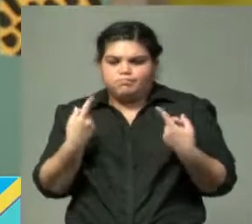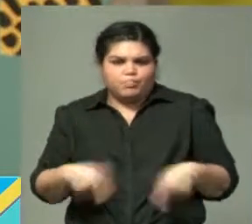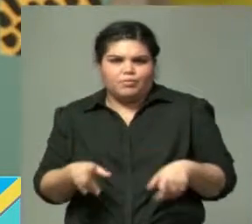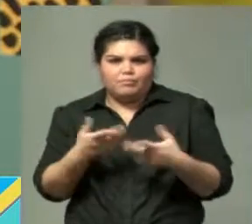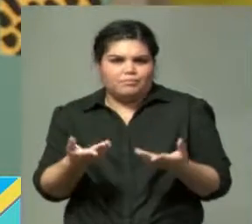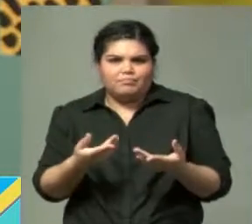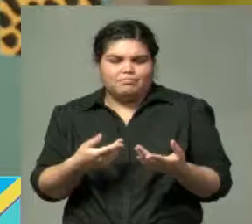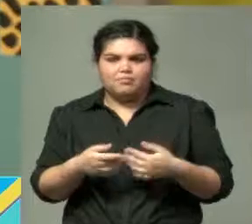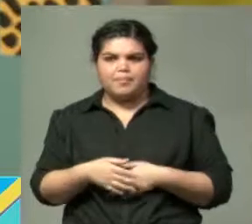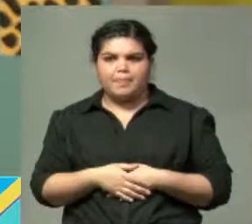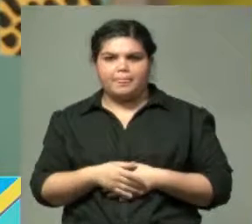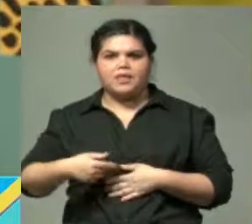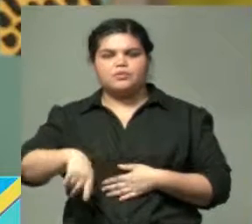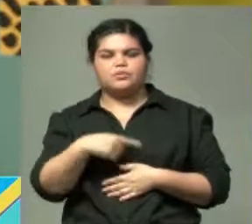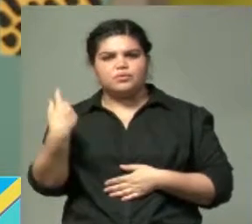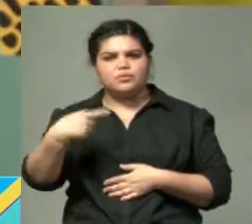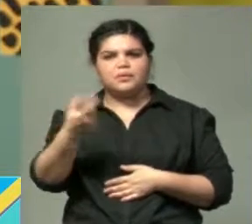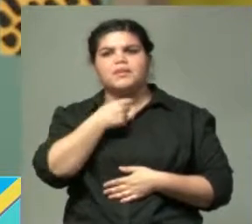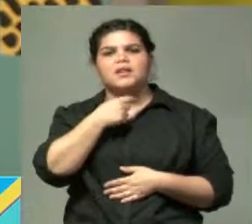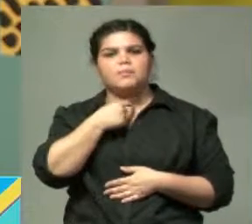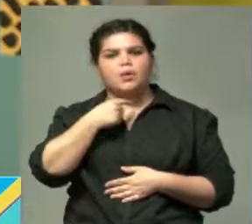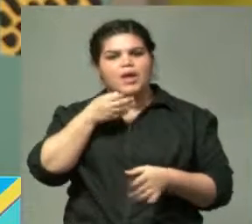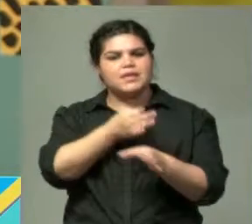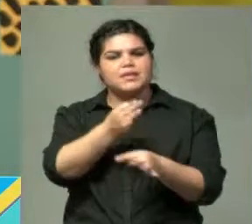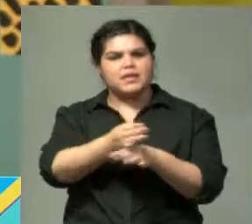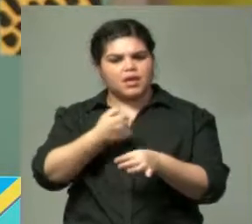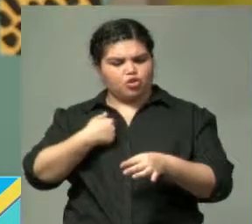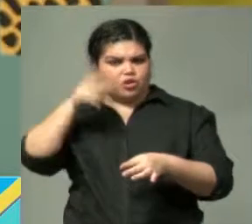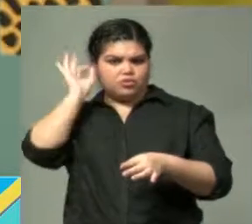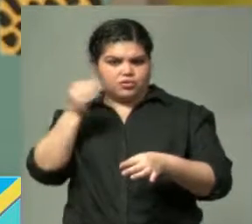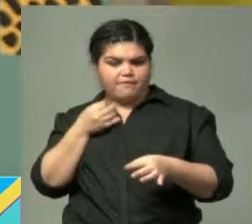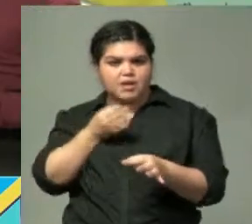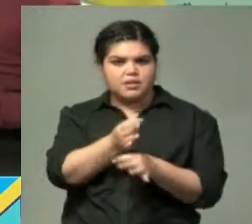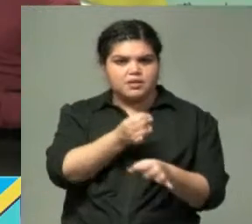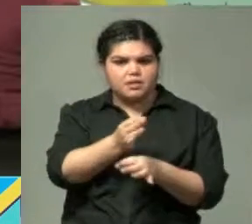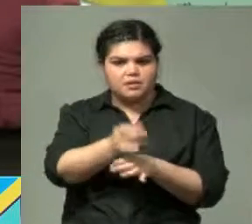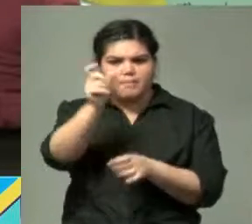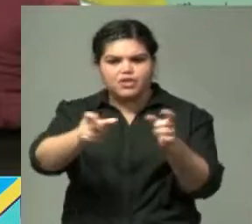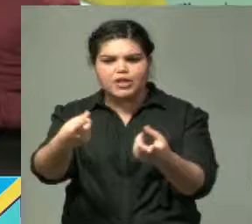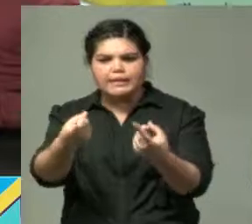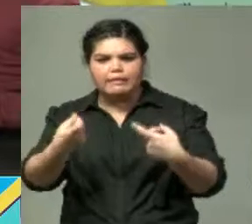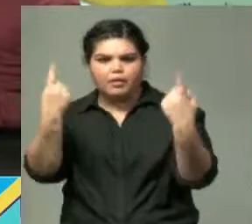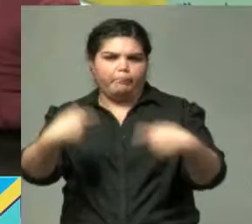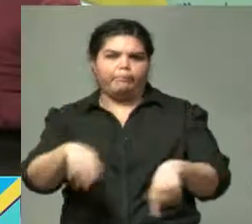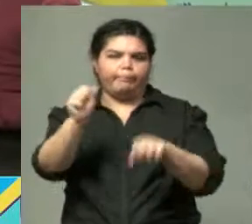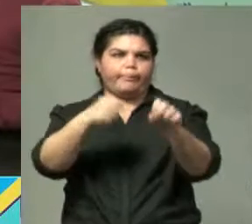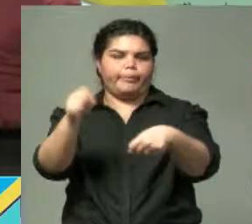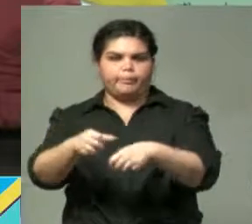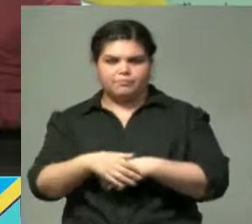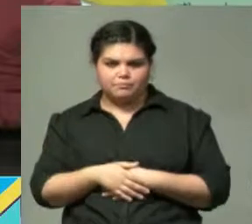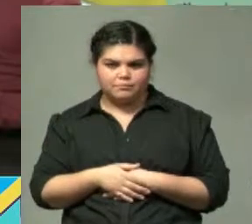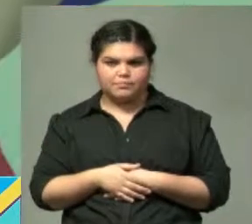enseñar lo que sabemos, no lo que la gente necesita saber. Claro. Claro. Me quedo me quiero quedar con un dato que dijiste vos